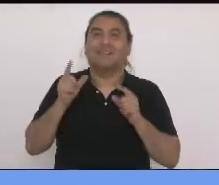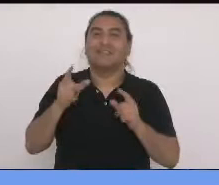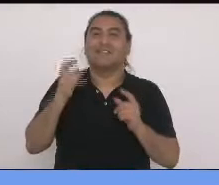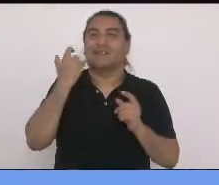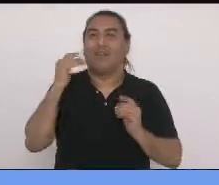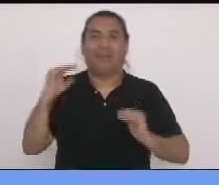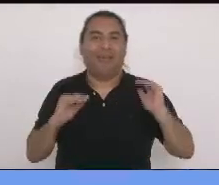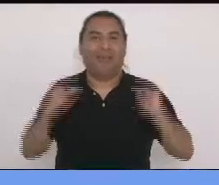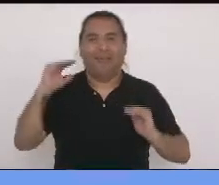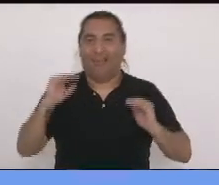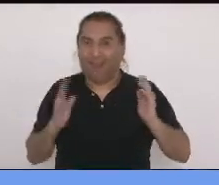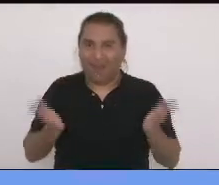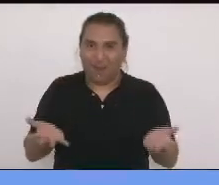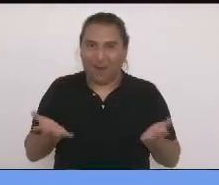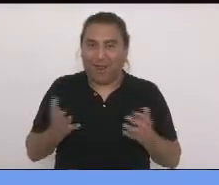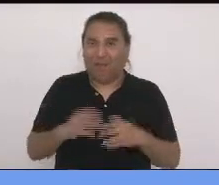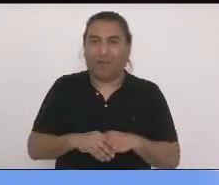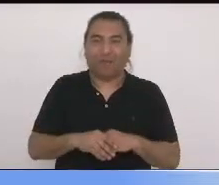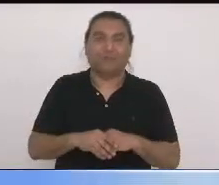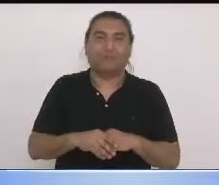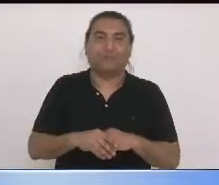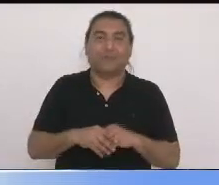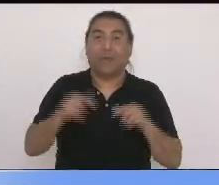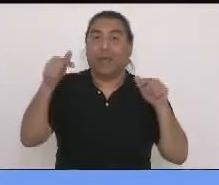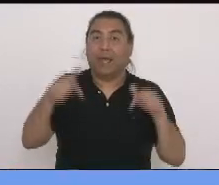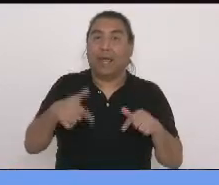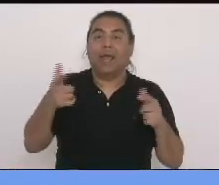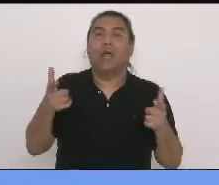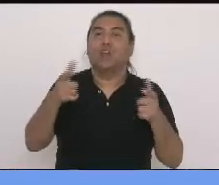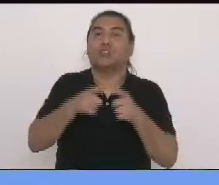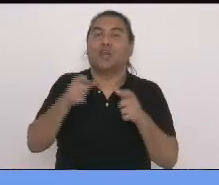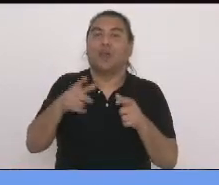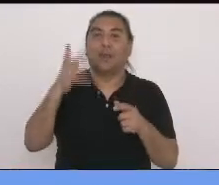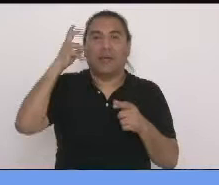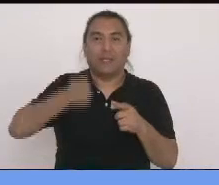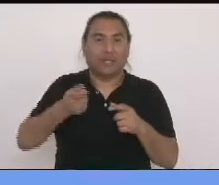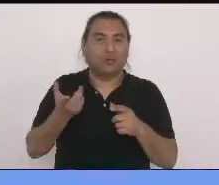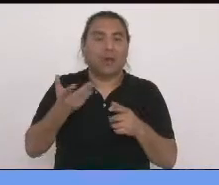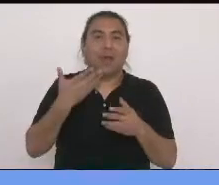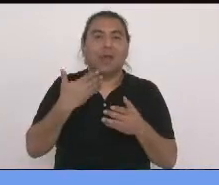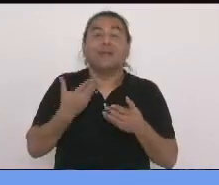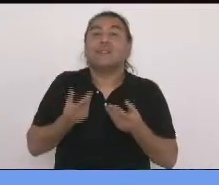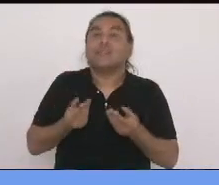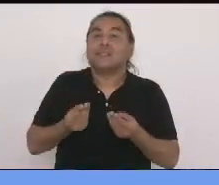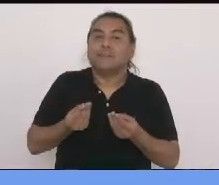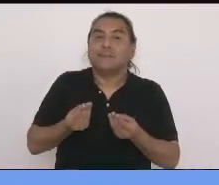pero no hay igual el número y acá el consejo de la magistratura hablamos de lo mismo